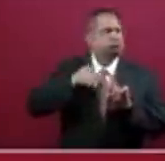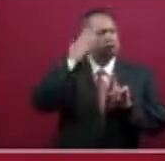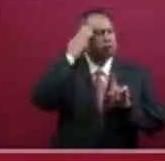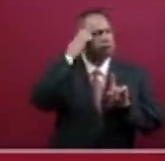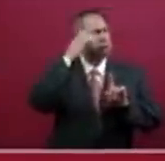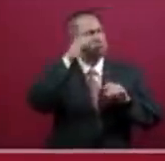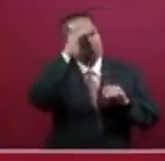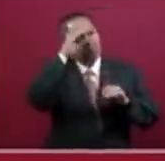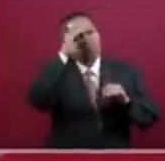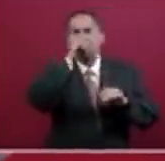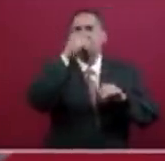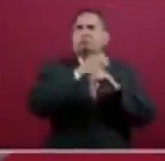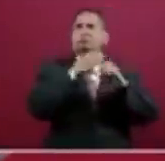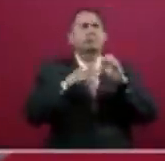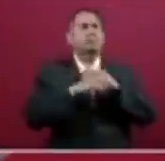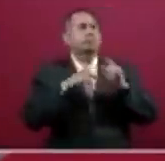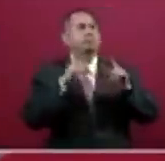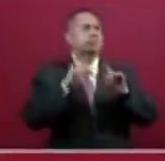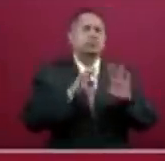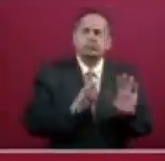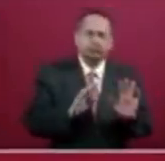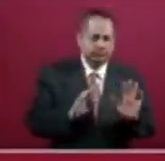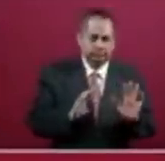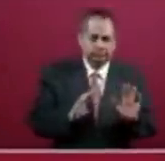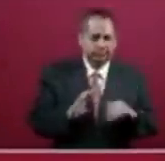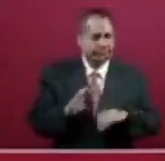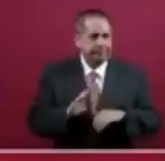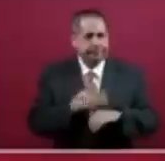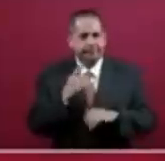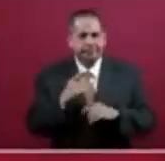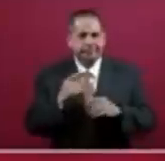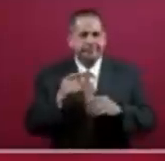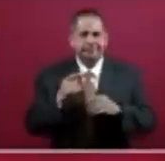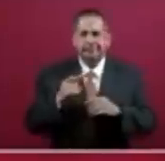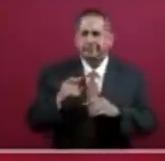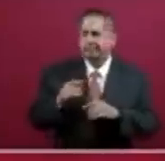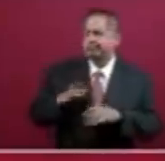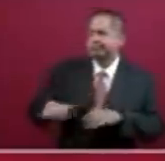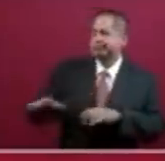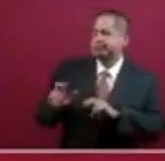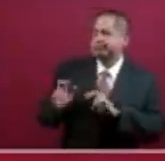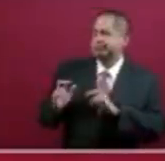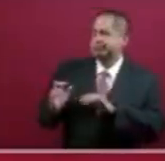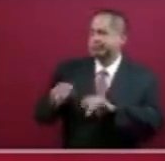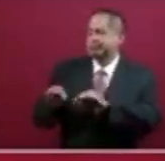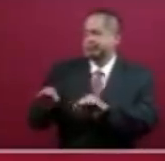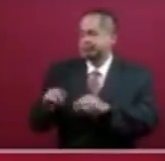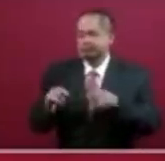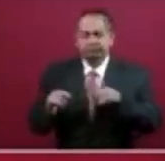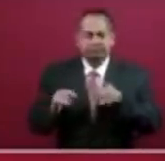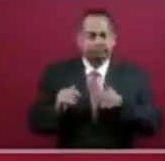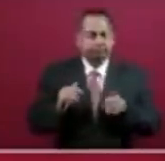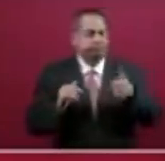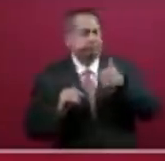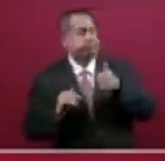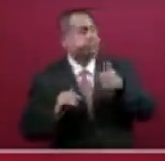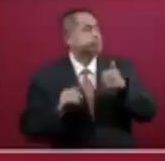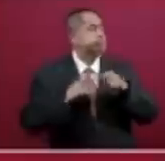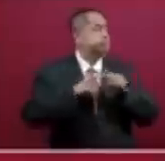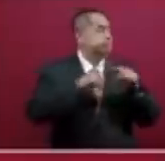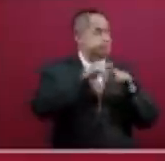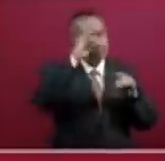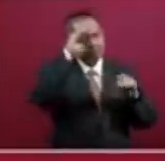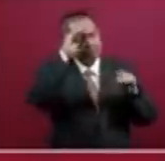está pensando en otras cosas porque tiene un estatus